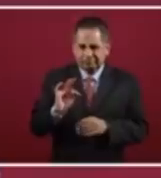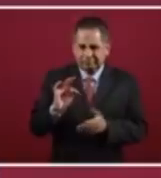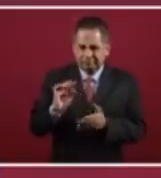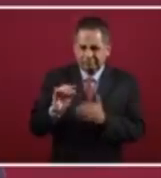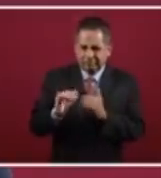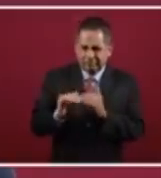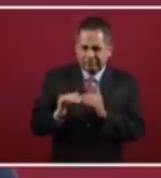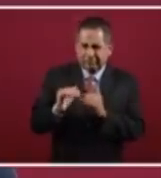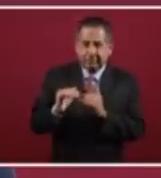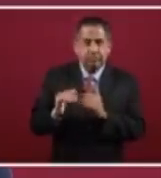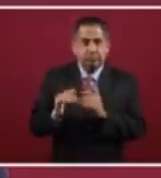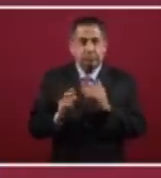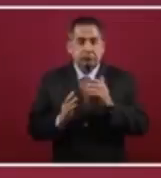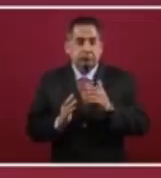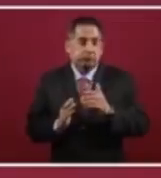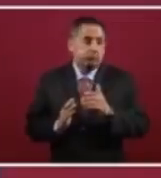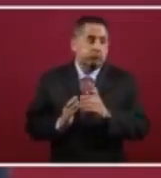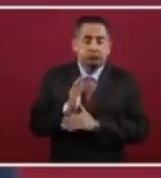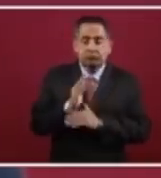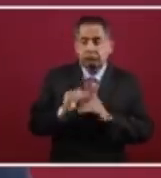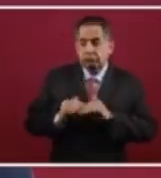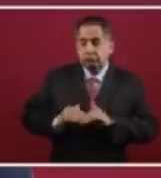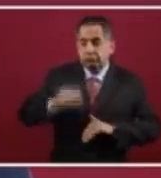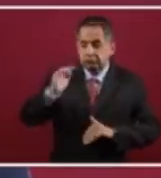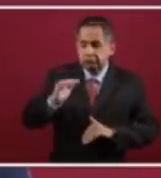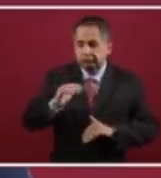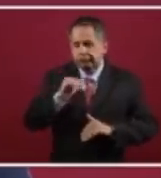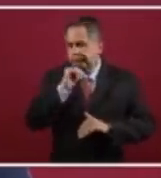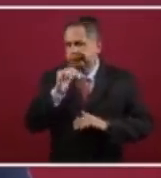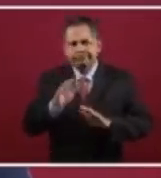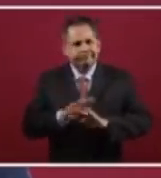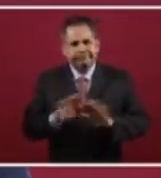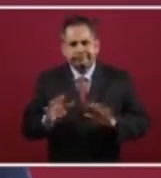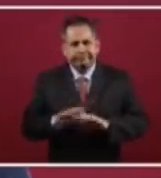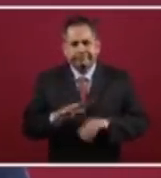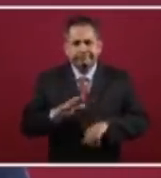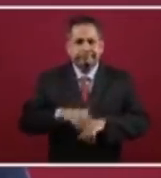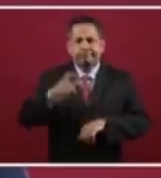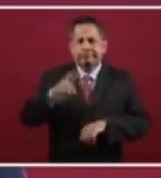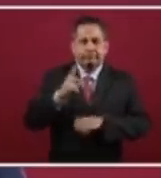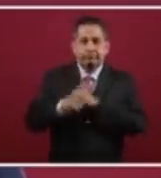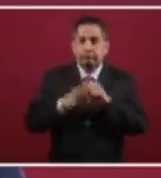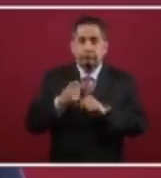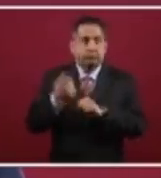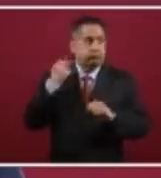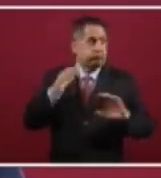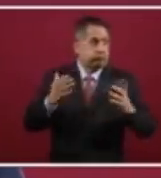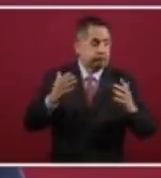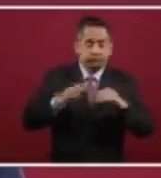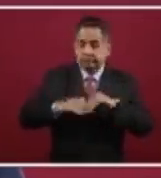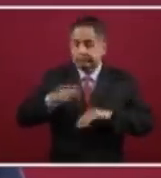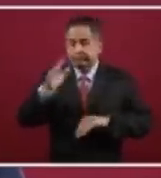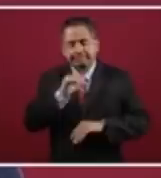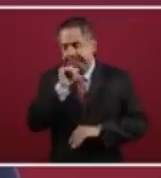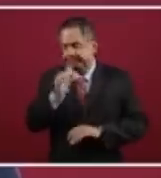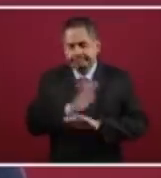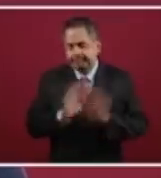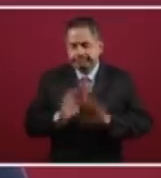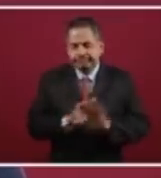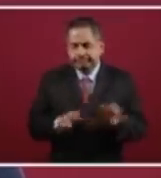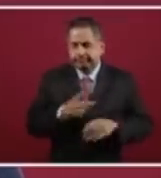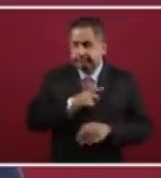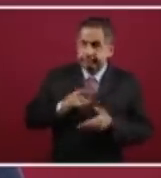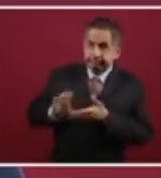pero no va a ser mayor que el año pasado la